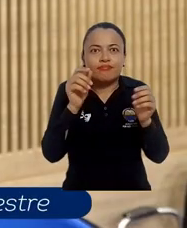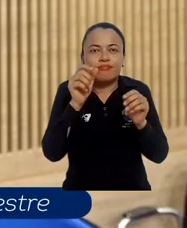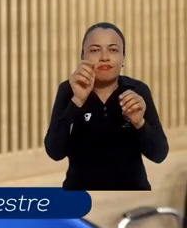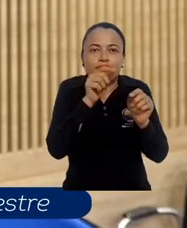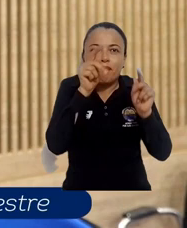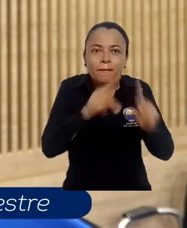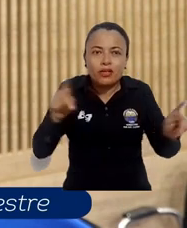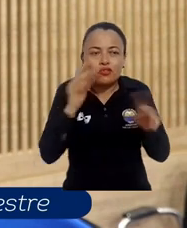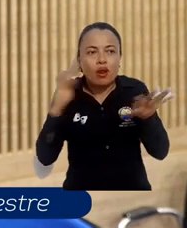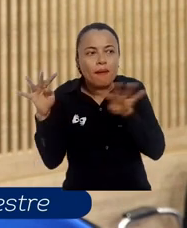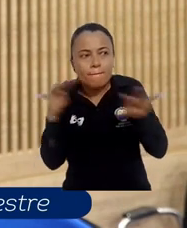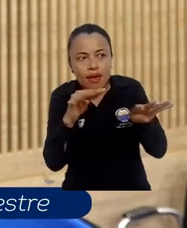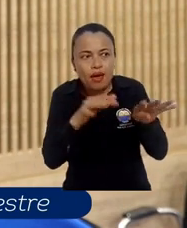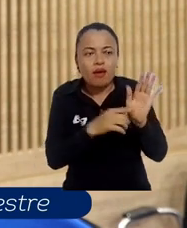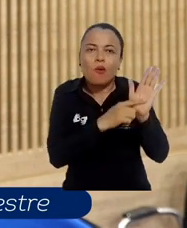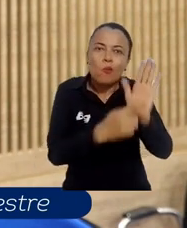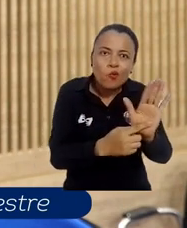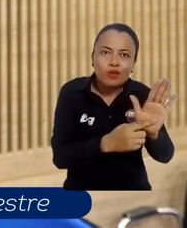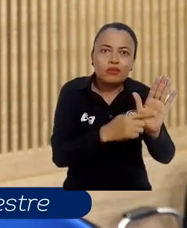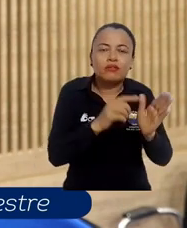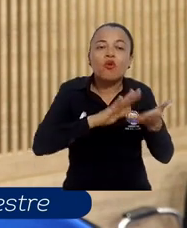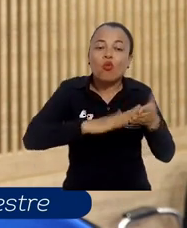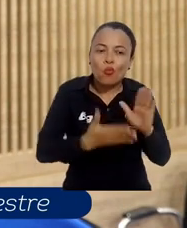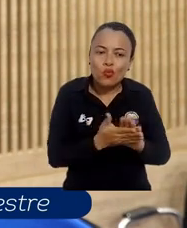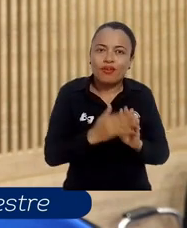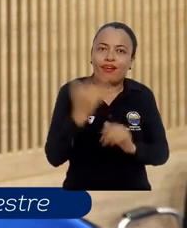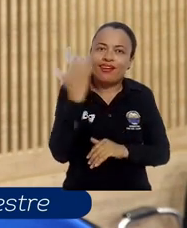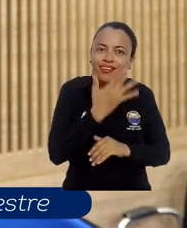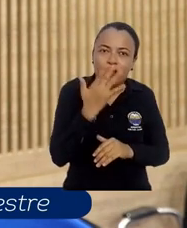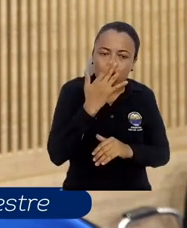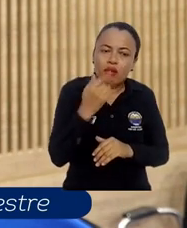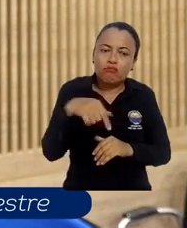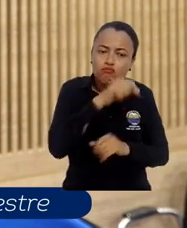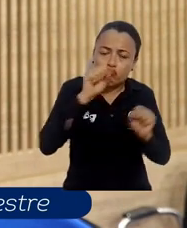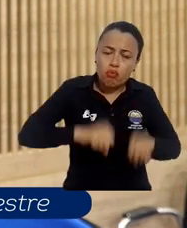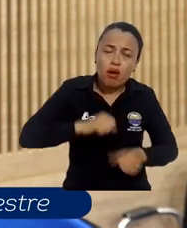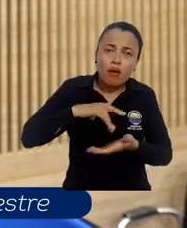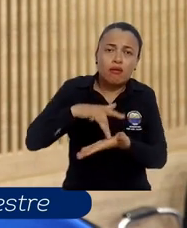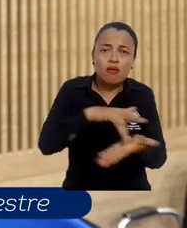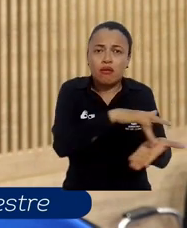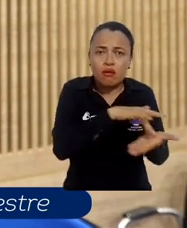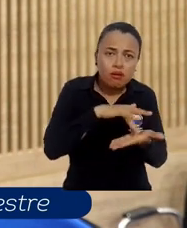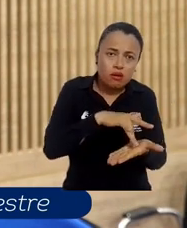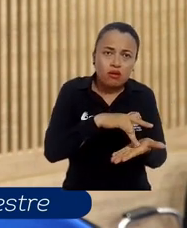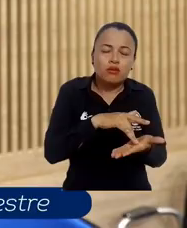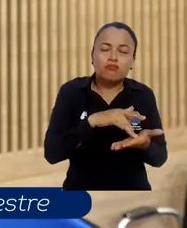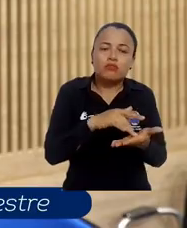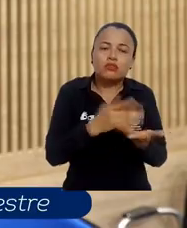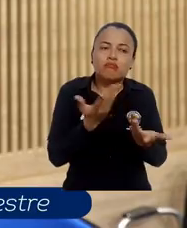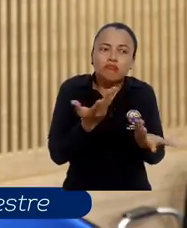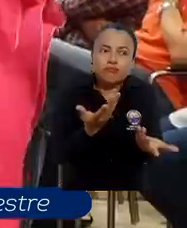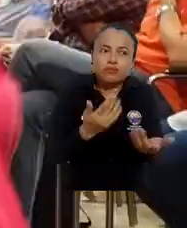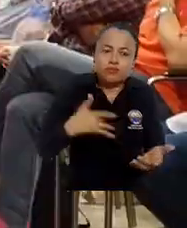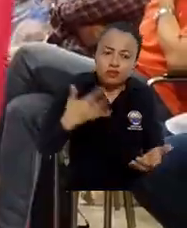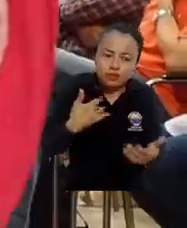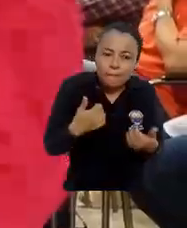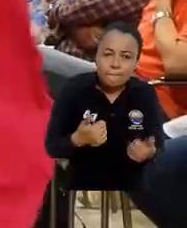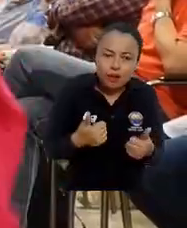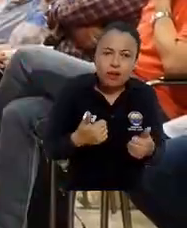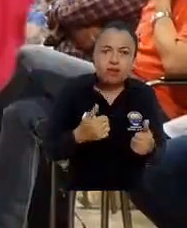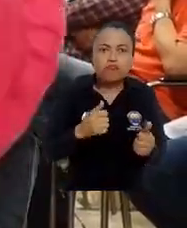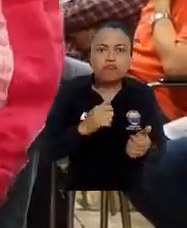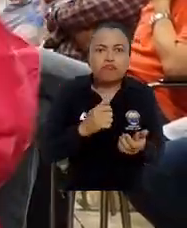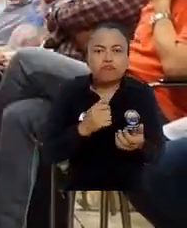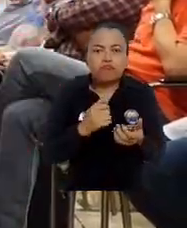da una visibilidad, hace que la comunidad negra tenga más participación, tenga